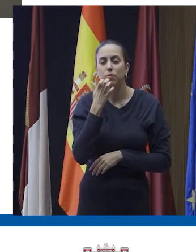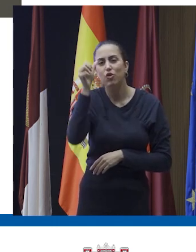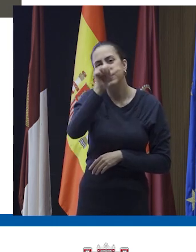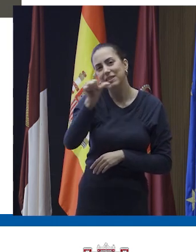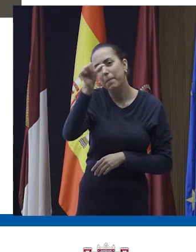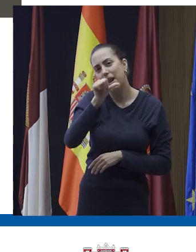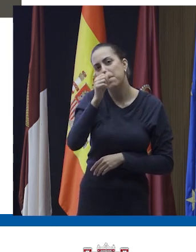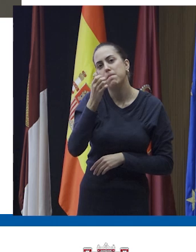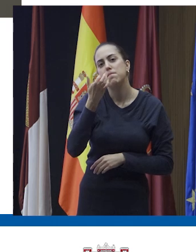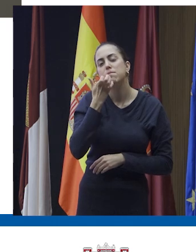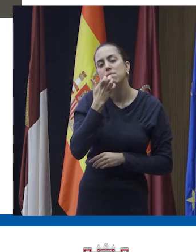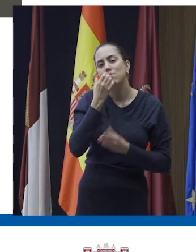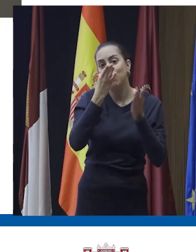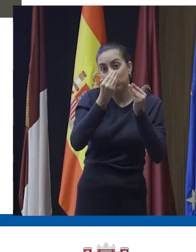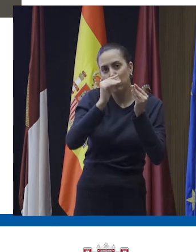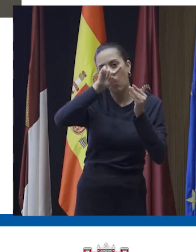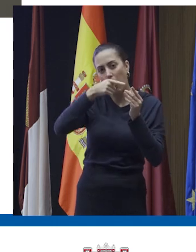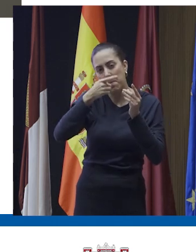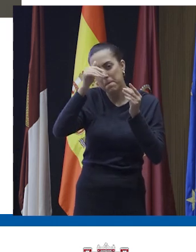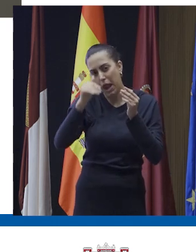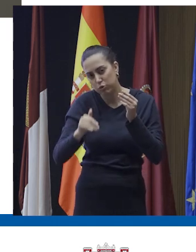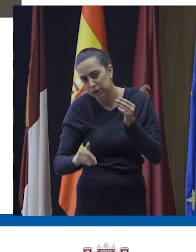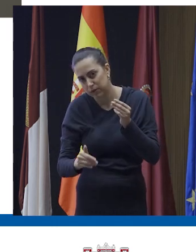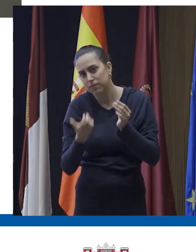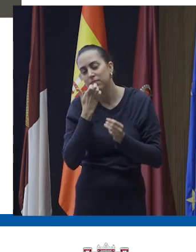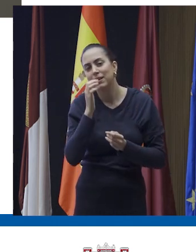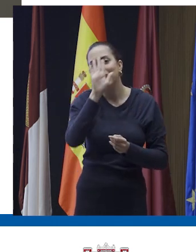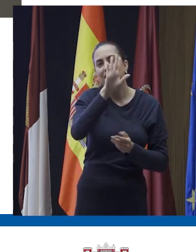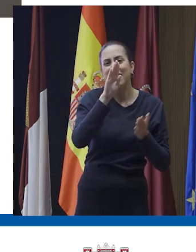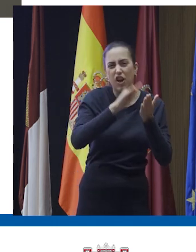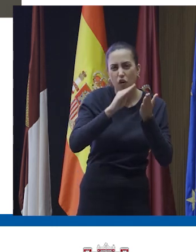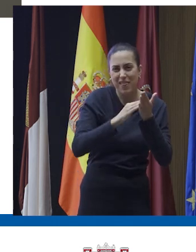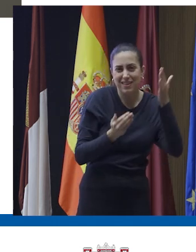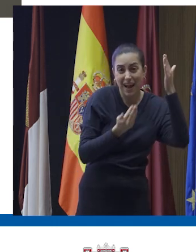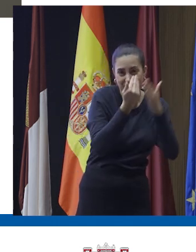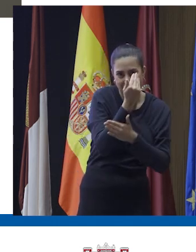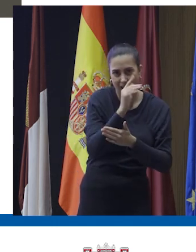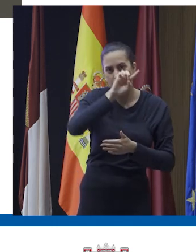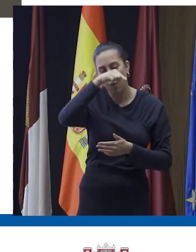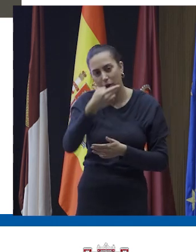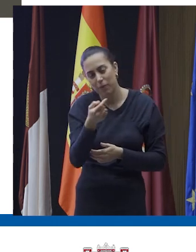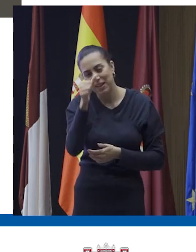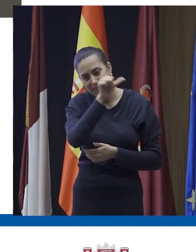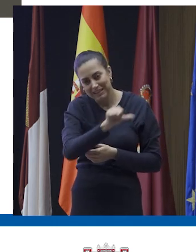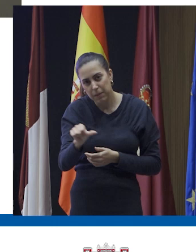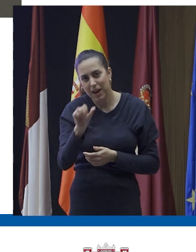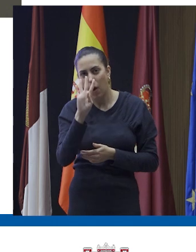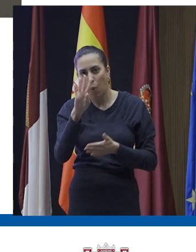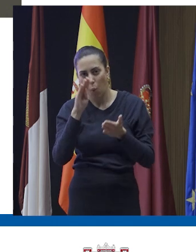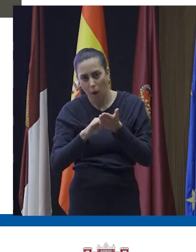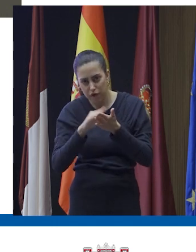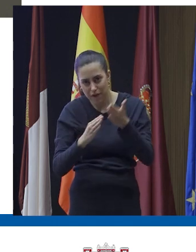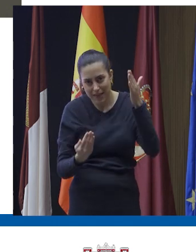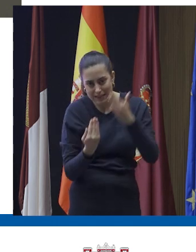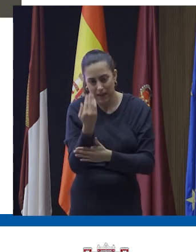una pauta de corticoide descendente que se baja pues 5 veces al día una semana, 4 veces al día lo utilizamos una semana, 3 veces